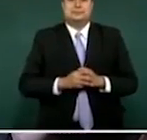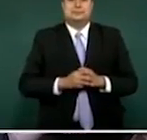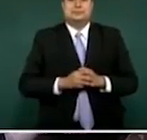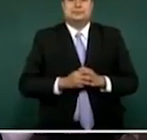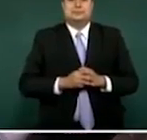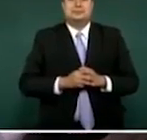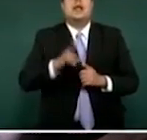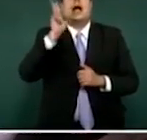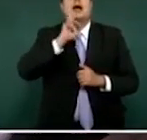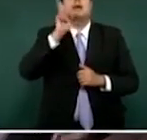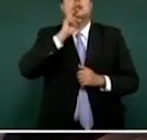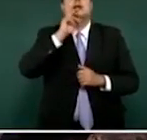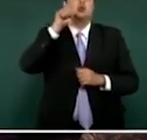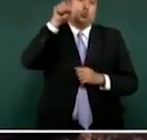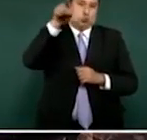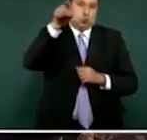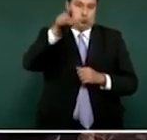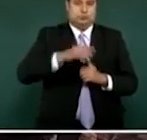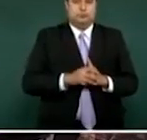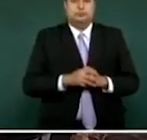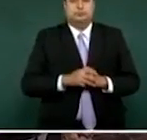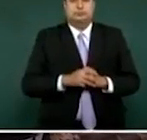A ver, ella, sí.